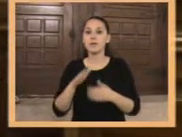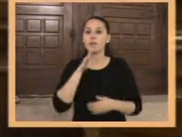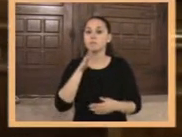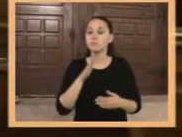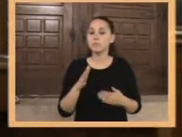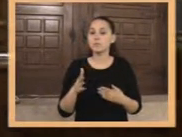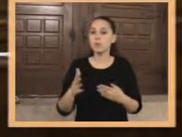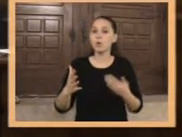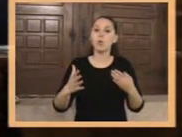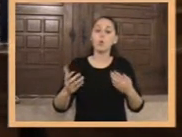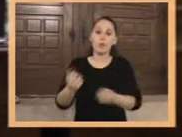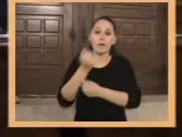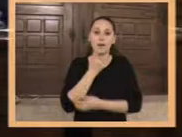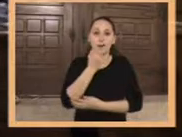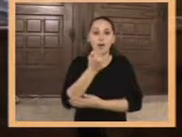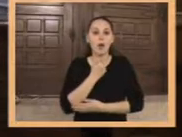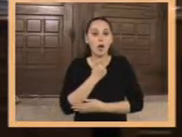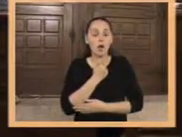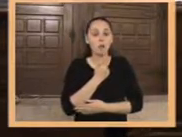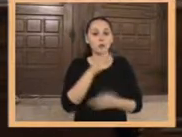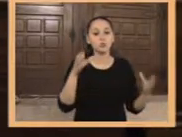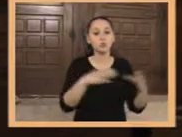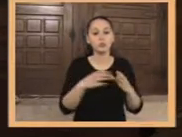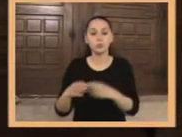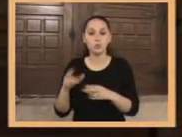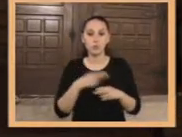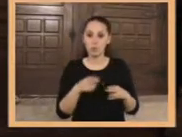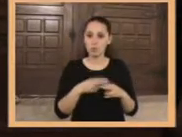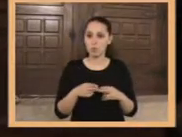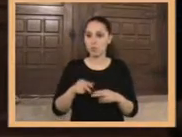adhesión de los grupos políticos que van a votar a favor de la moción.